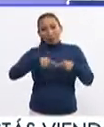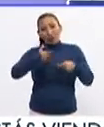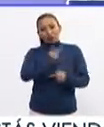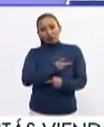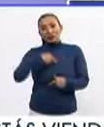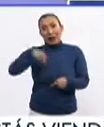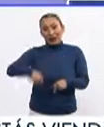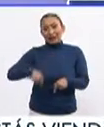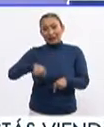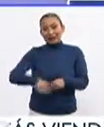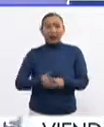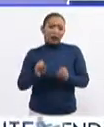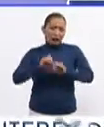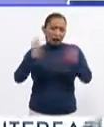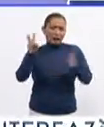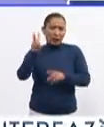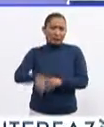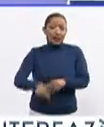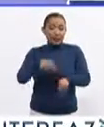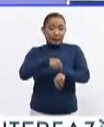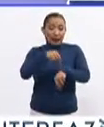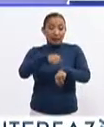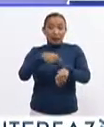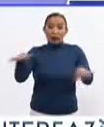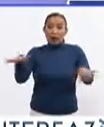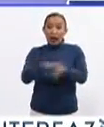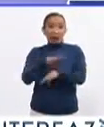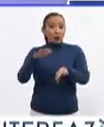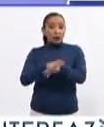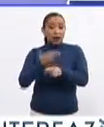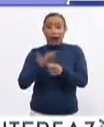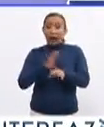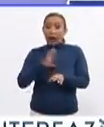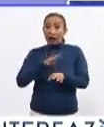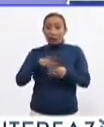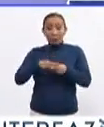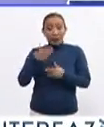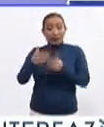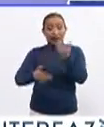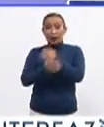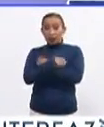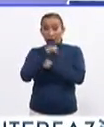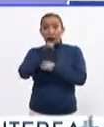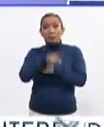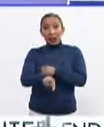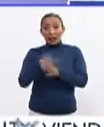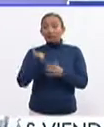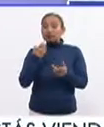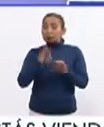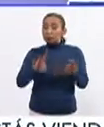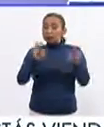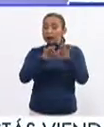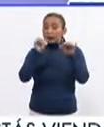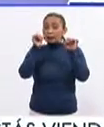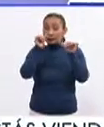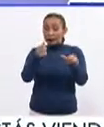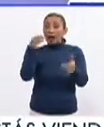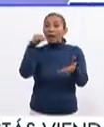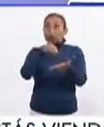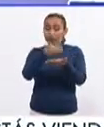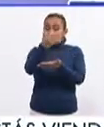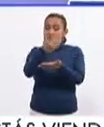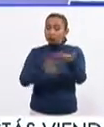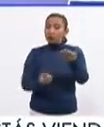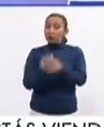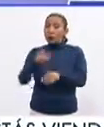auditorio. Y en efecto, los tiempos de cambio se viven en nuestro país y la educación no es un tema menor, es un tema que está dentro de la agenda